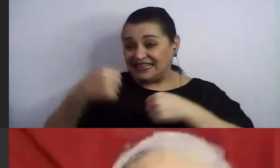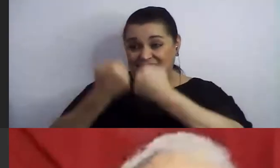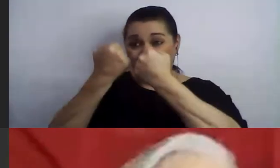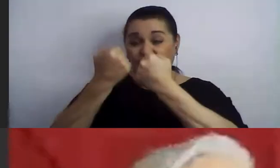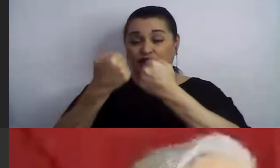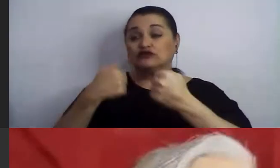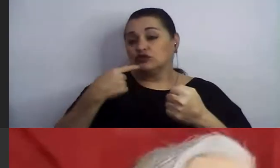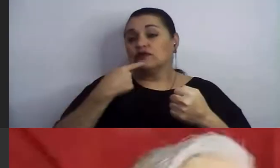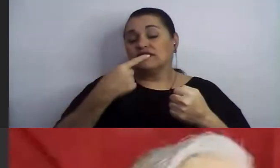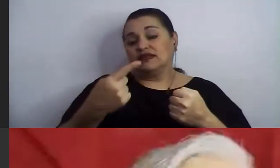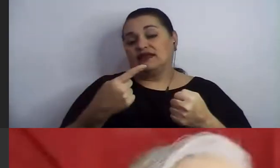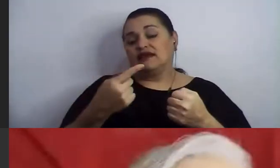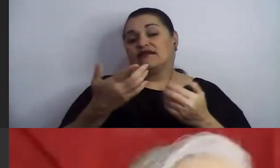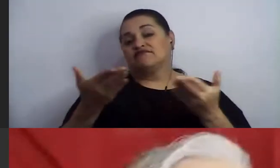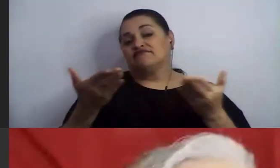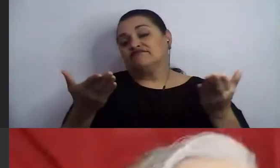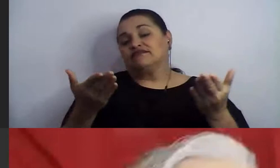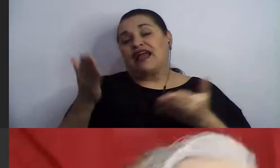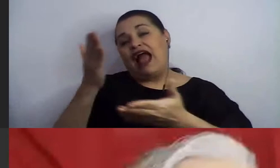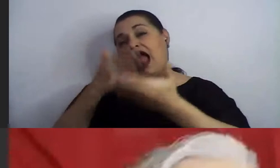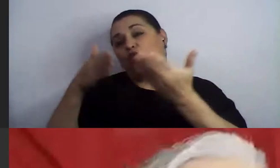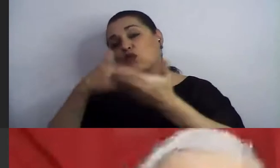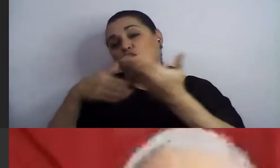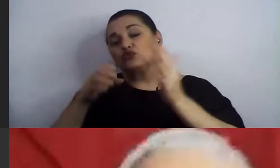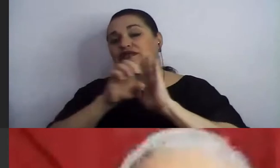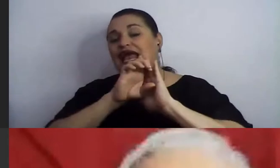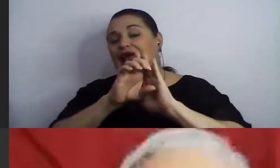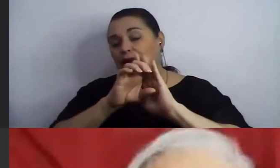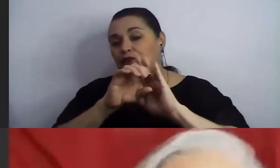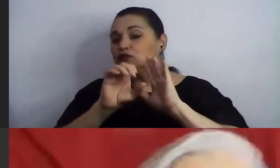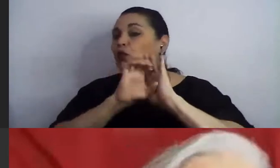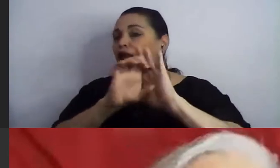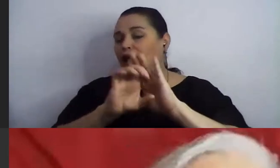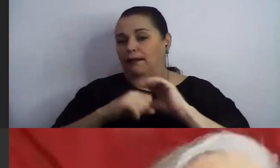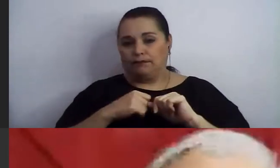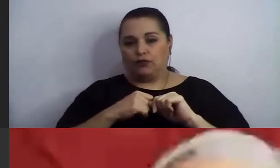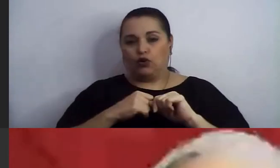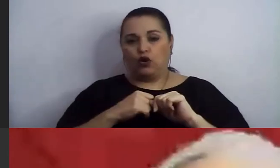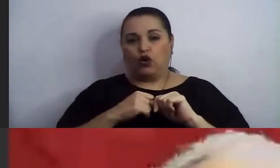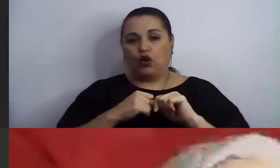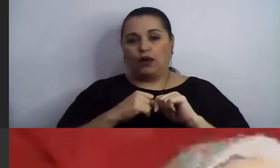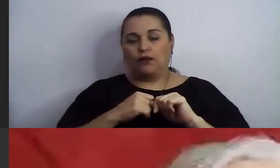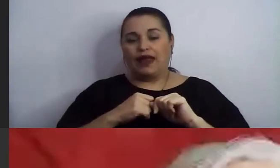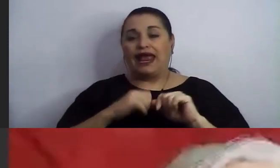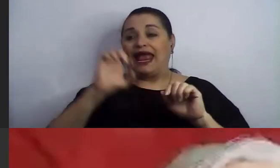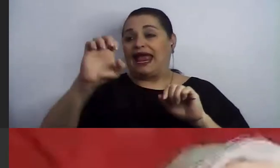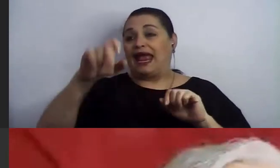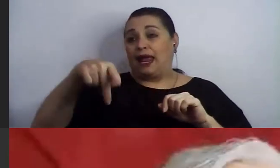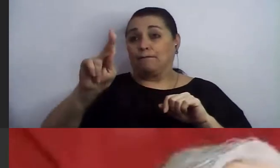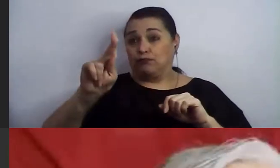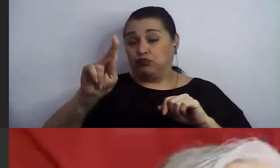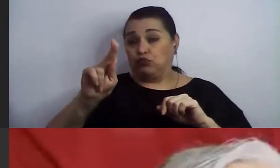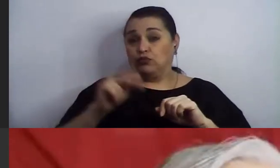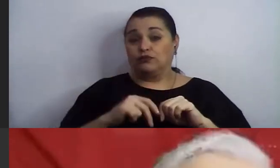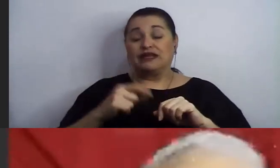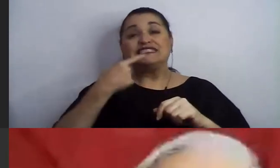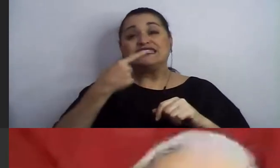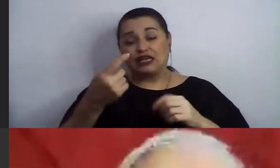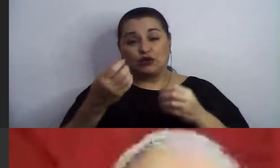algunos ejemplos son, por ejemplo, con el EPO, que ya se mencionó bastante acá,